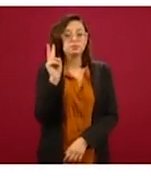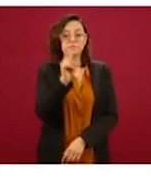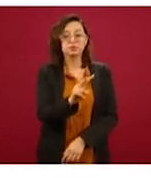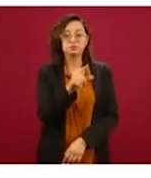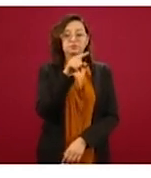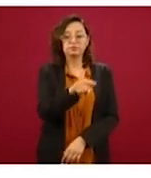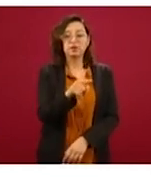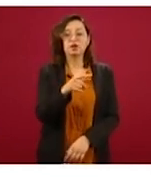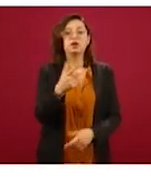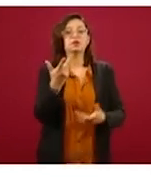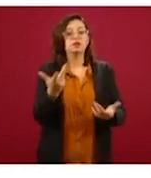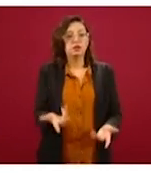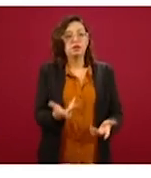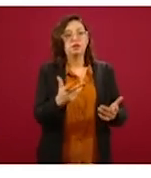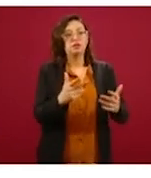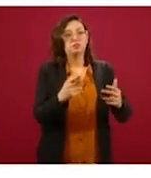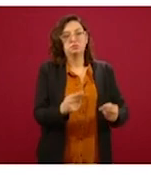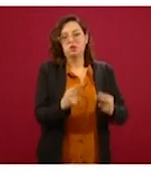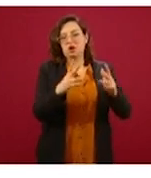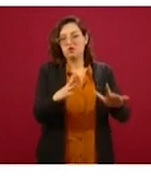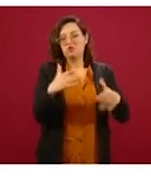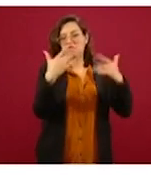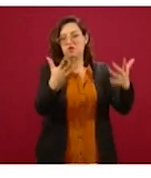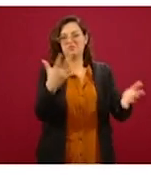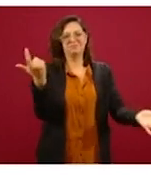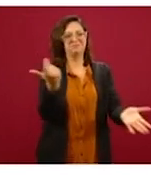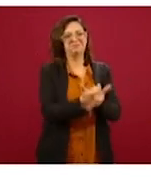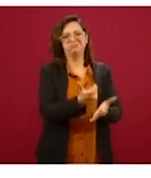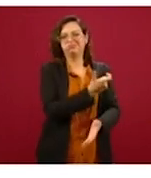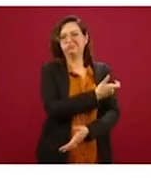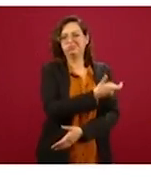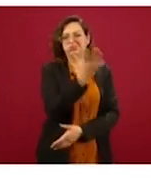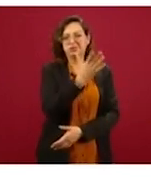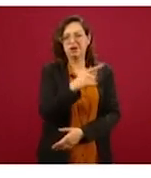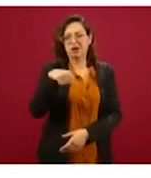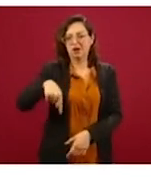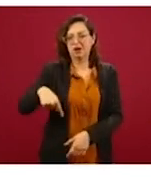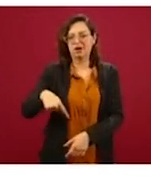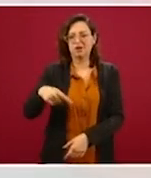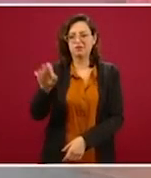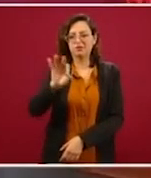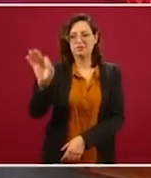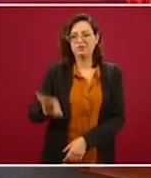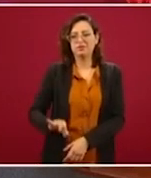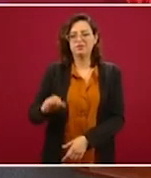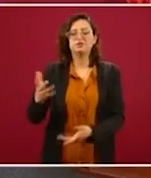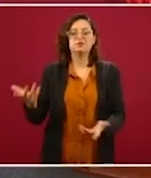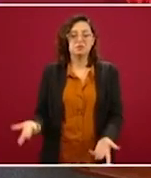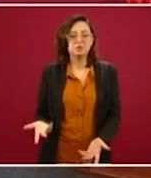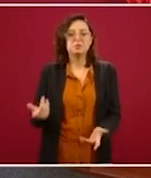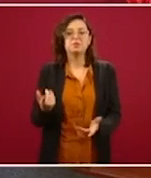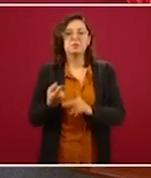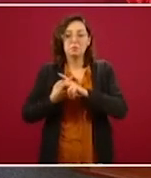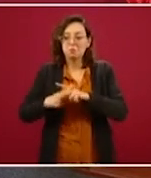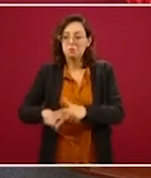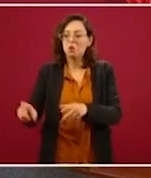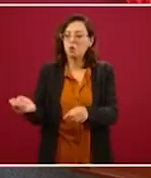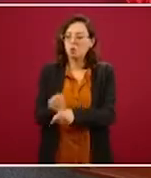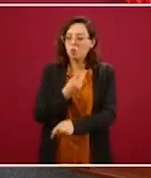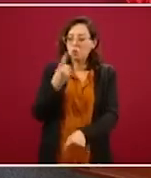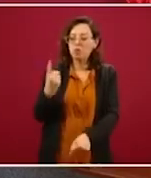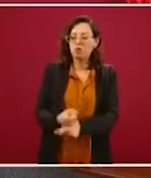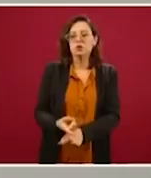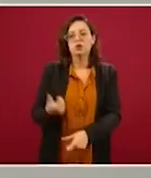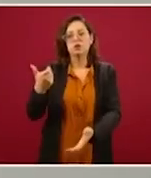de mercado. Tienen precios de mercado muy elevado y creo que es una buena oportunidad porque los precios iniciales son precios muy